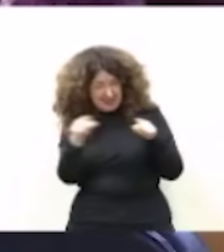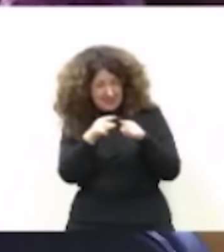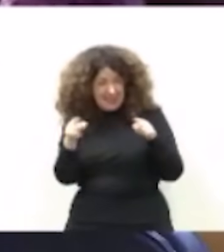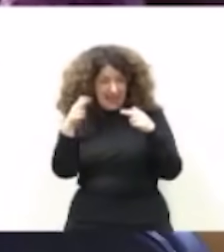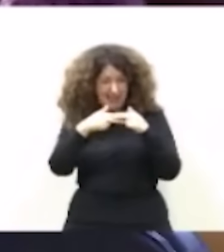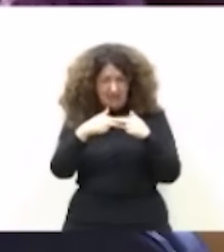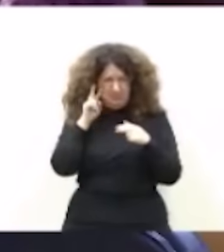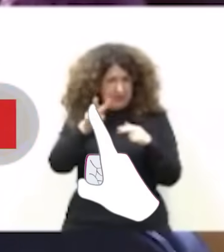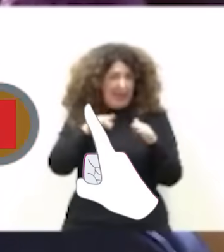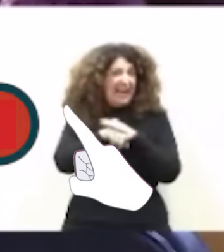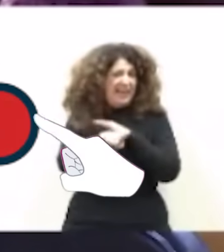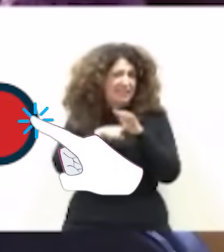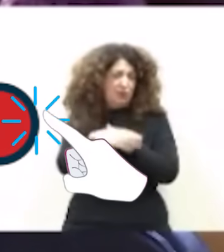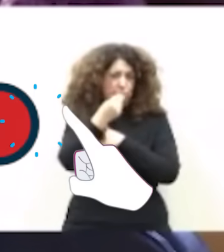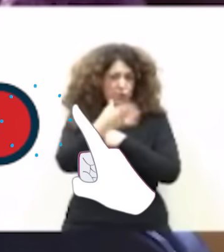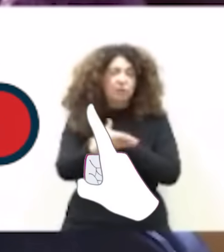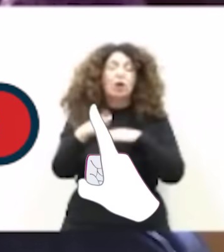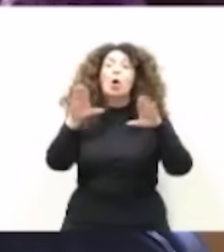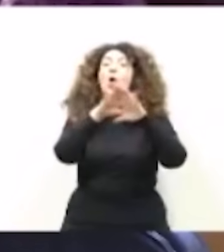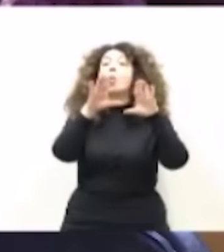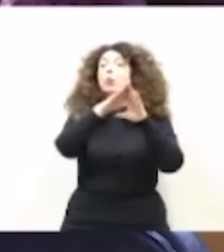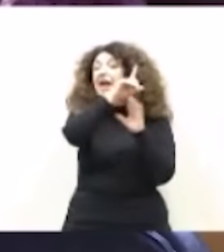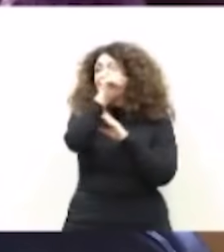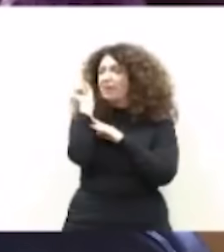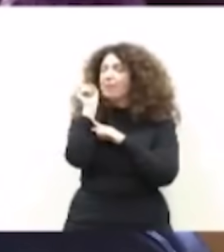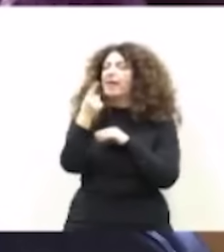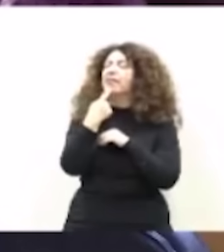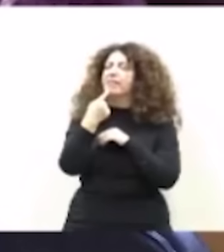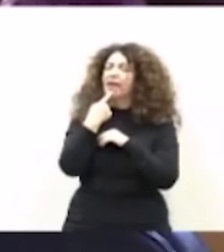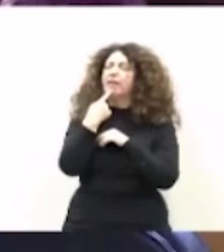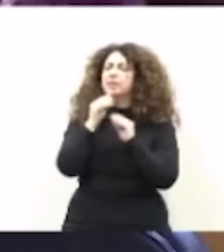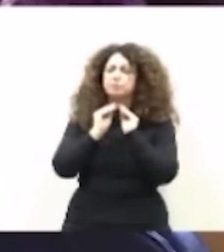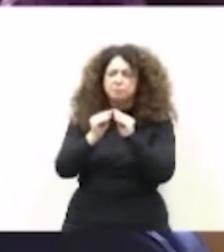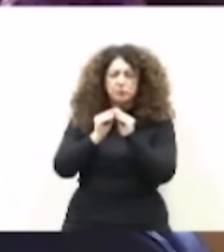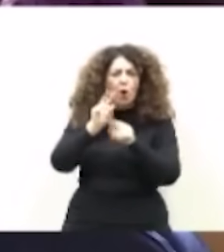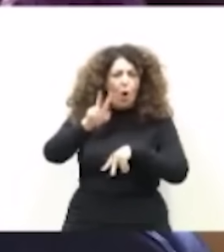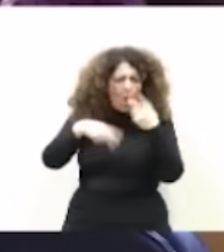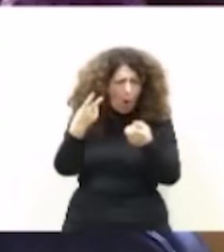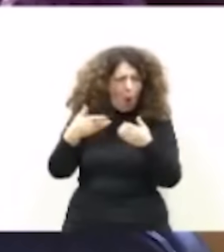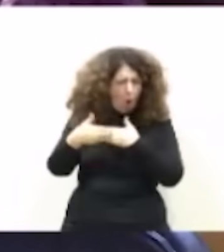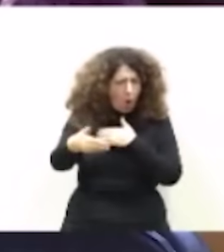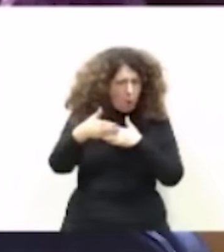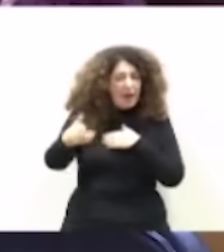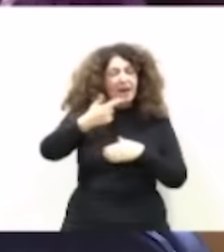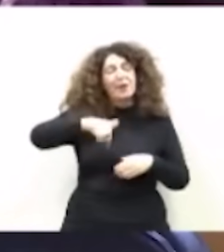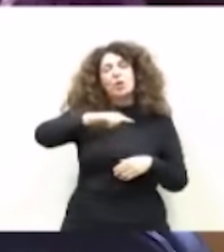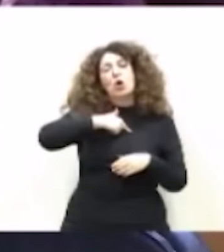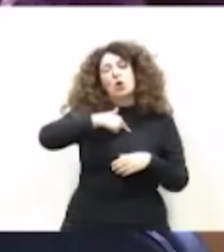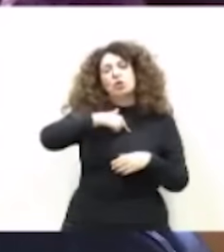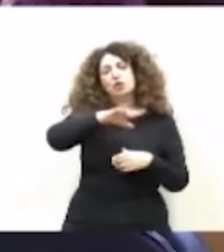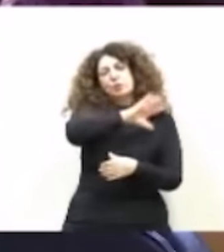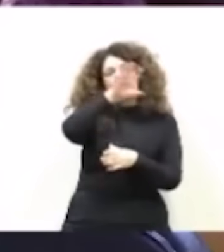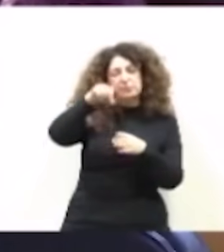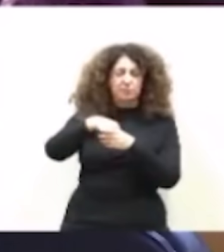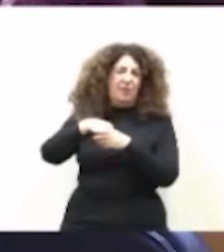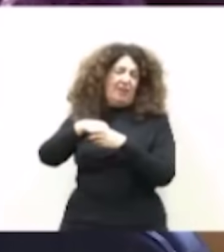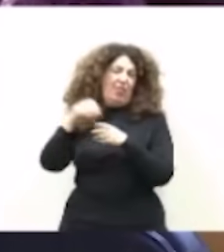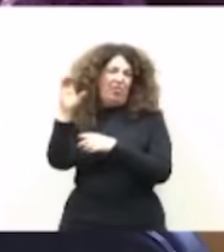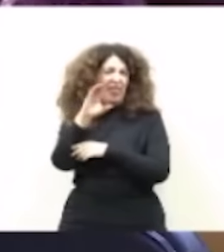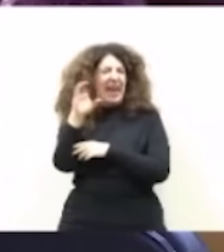de buena gestión. La Comunidad de Madrid se comprometió a ejecutar las obras y nosotros íbamos a integrarlas en la red de